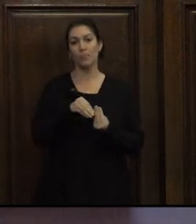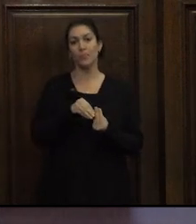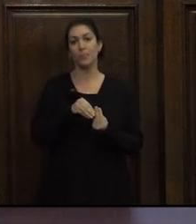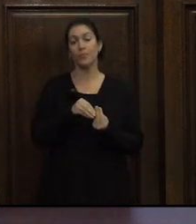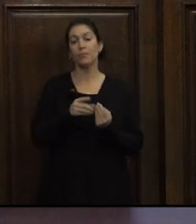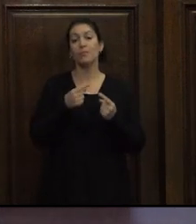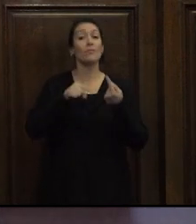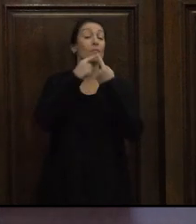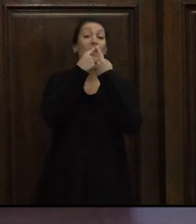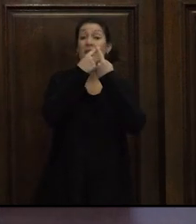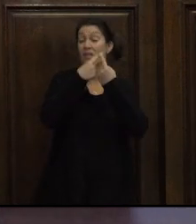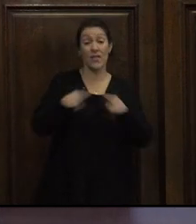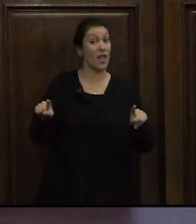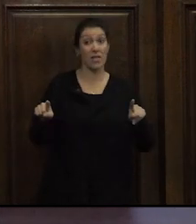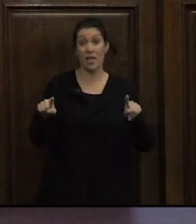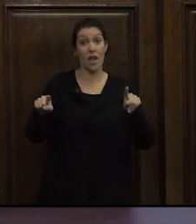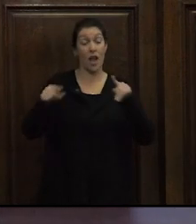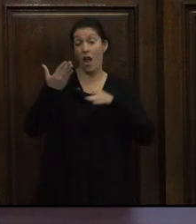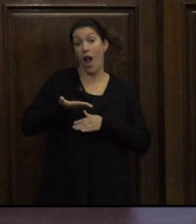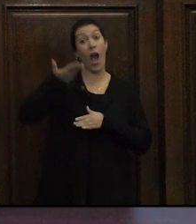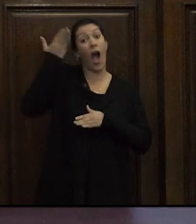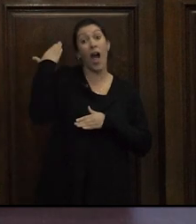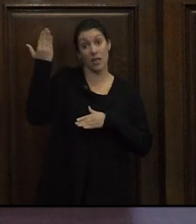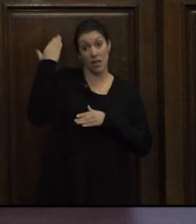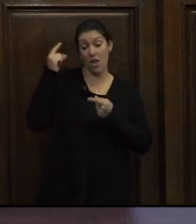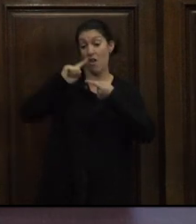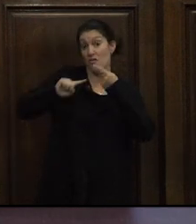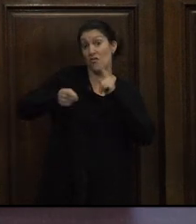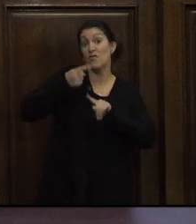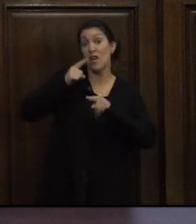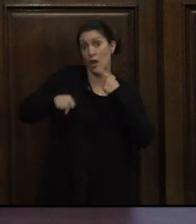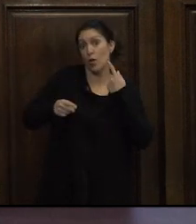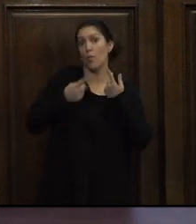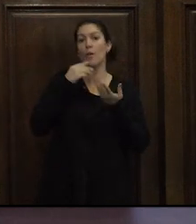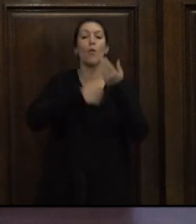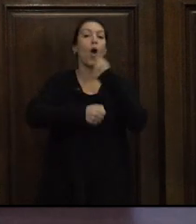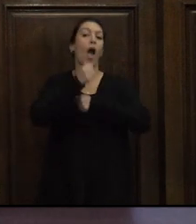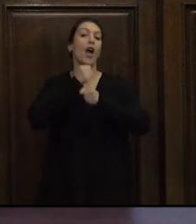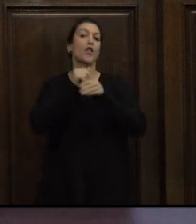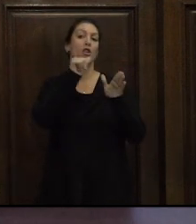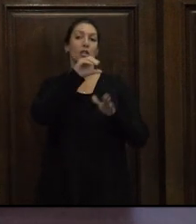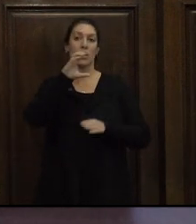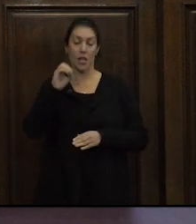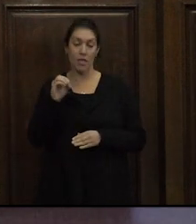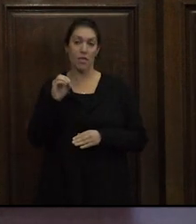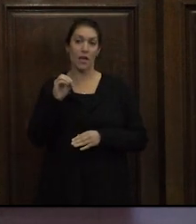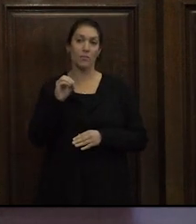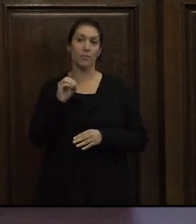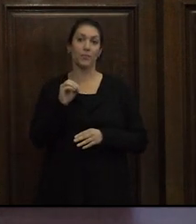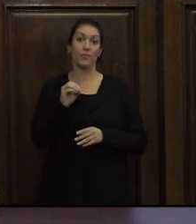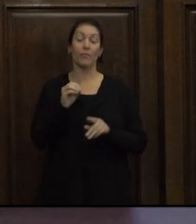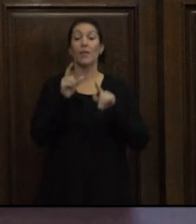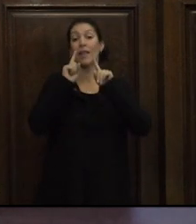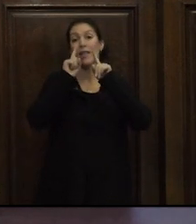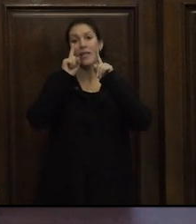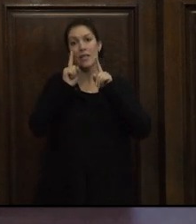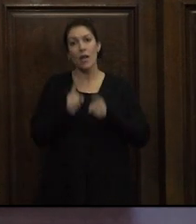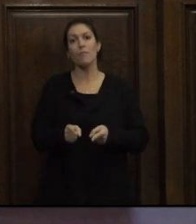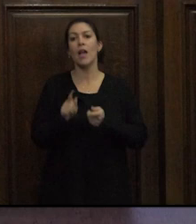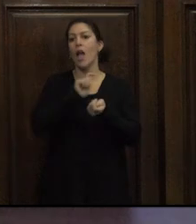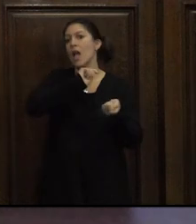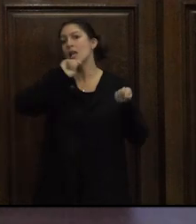vivir son muy distintas a las que se tenían antes de esa transformación en años 60 y 70. Y del mismo modo podríamos